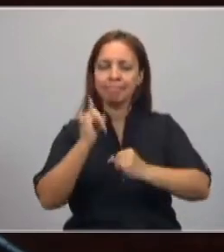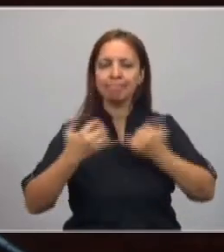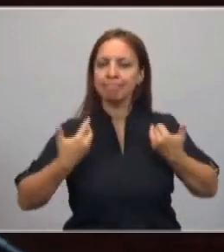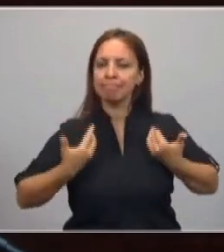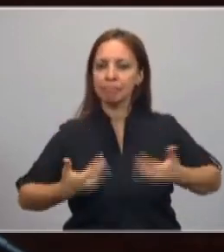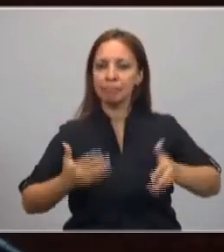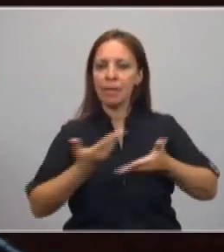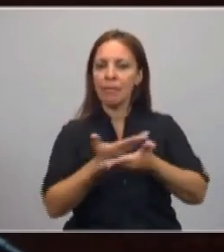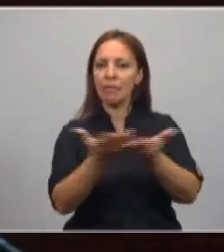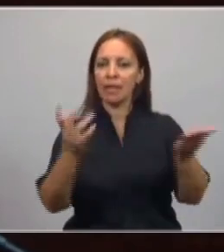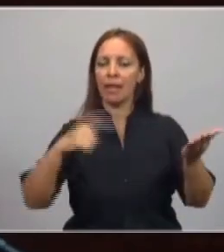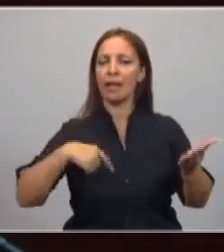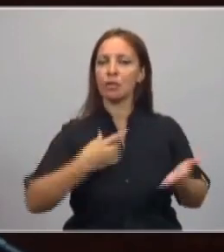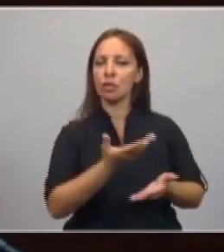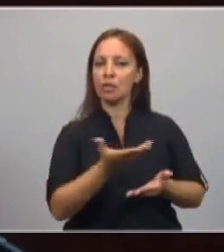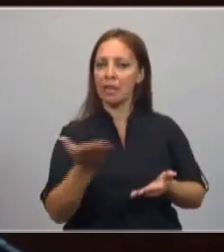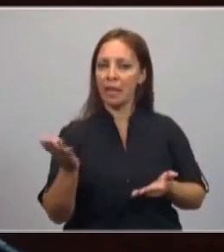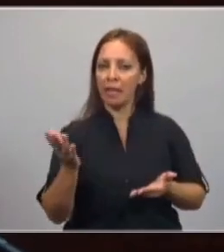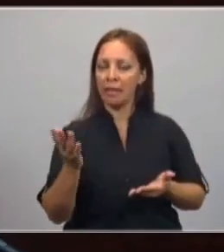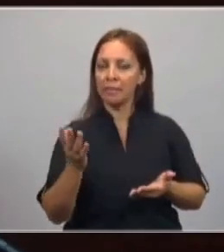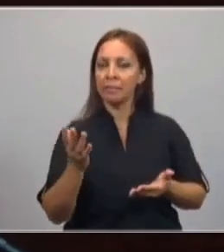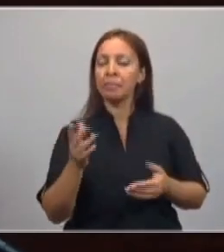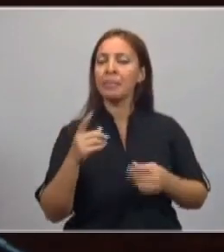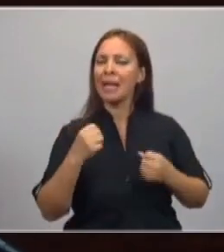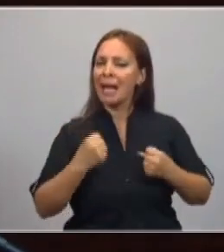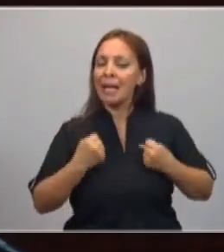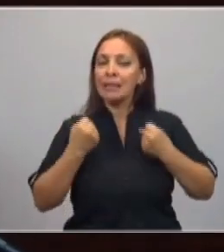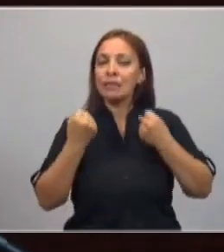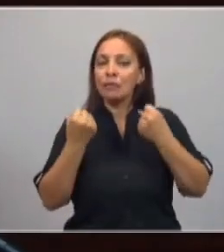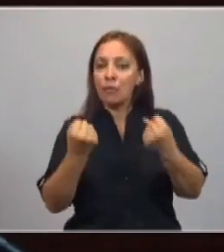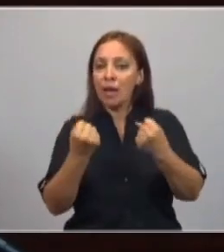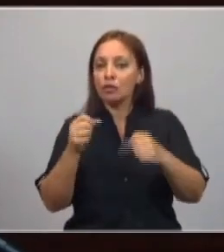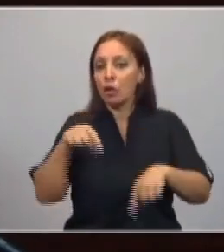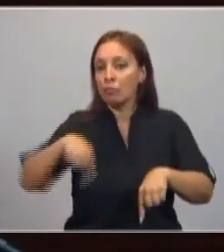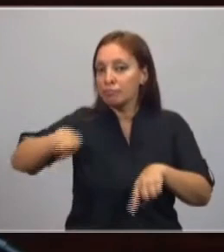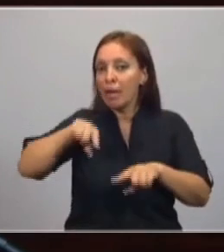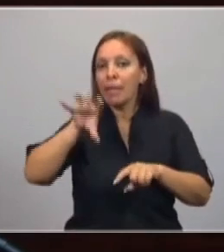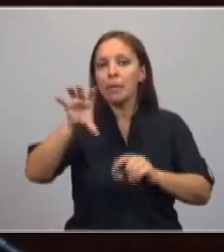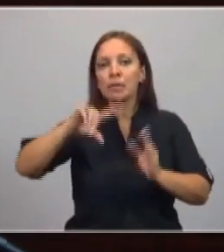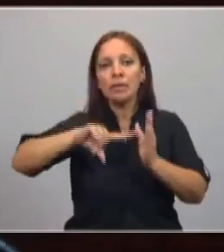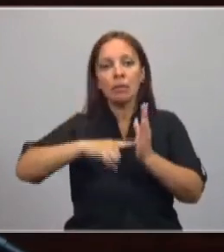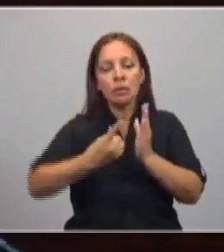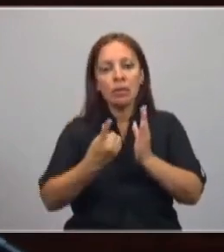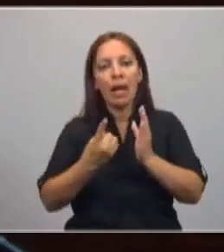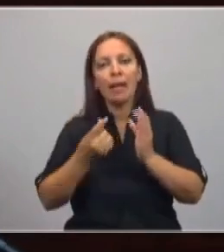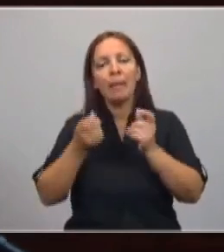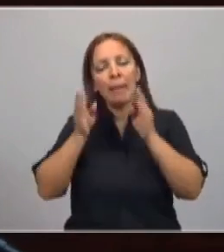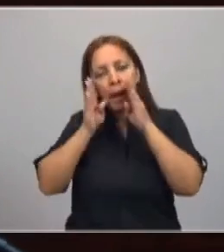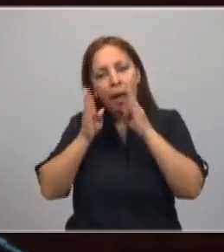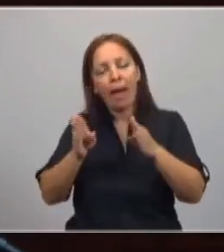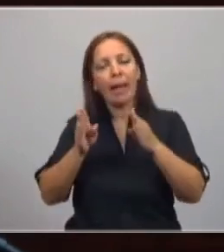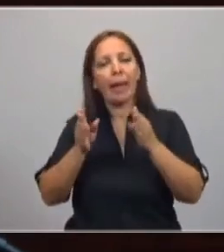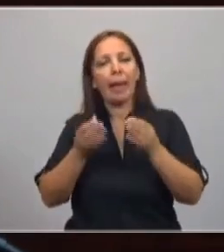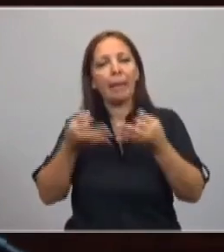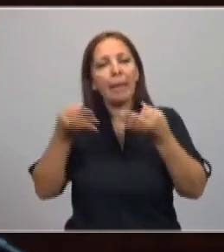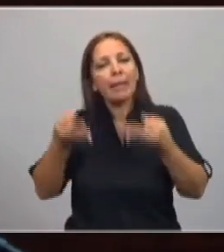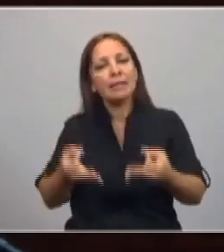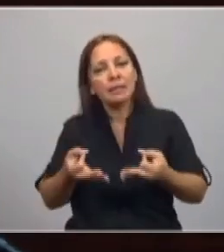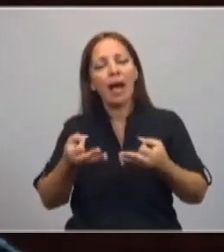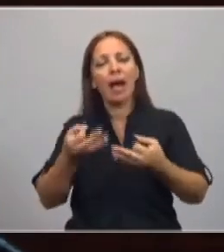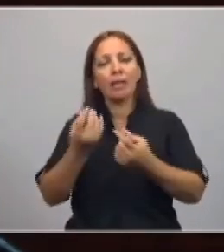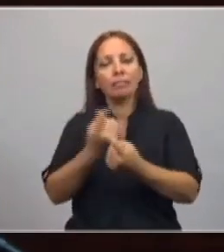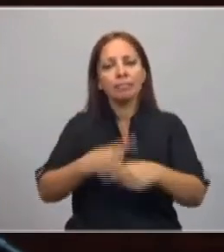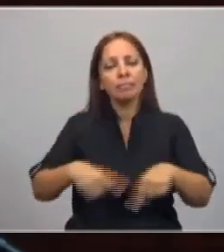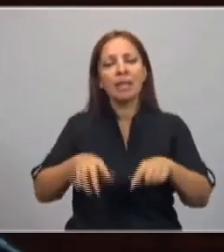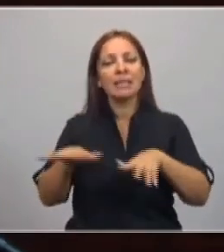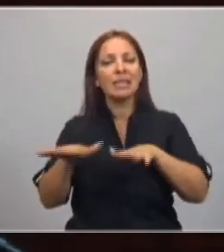la sociedad que pese a todo el esfuerzo protector que pongamos, el mayor o menor bienestar socioeconómico que experimenten los